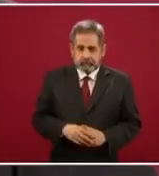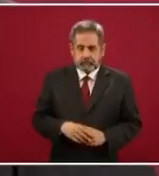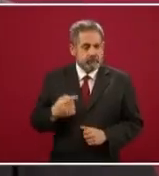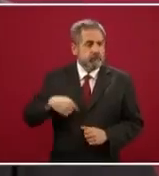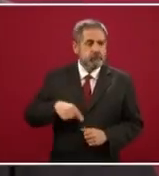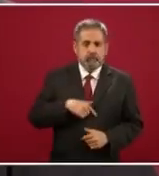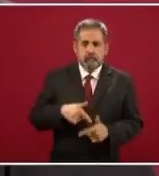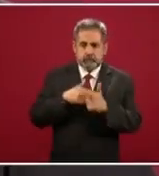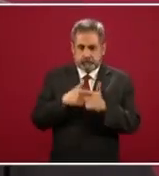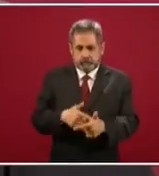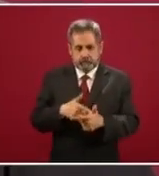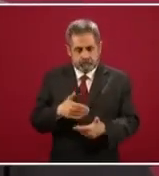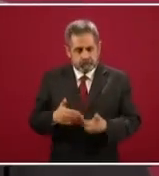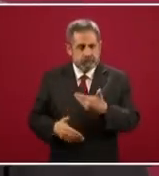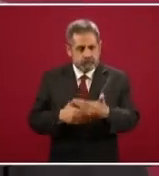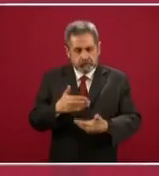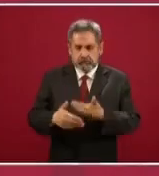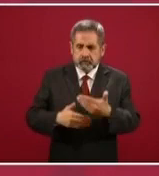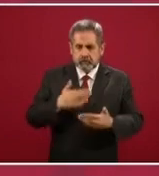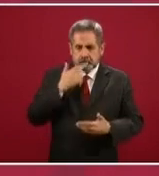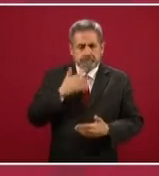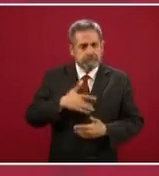seguir haciendo conciencia